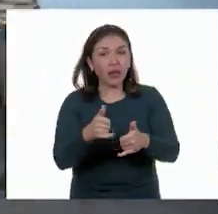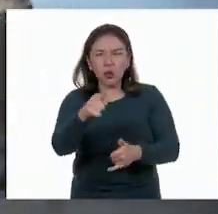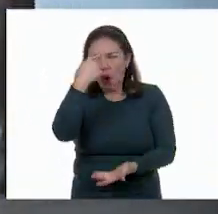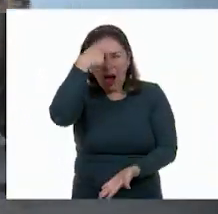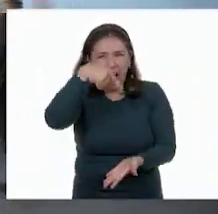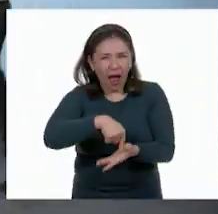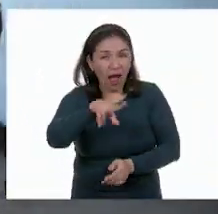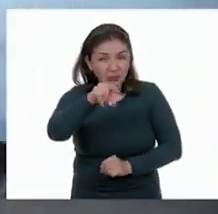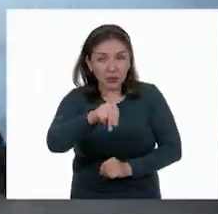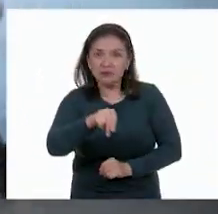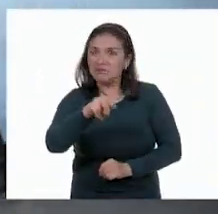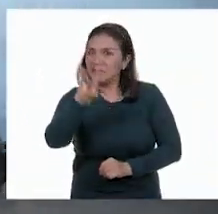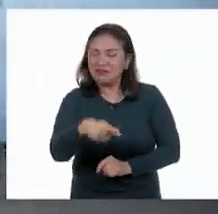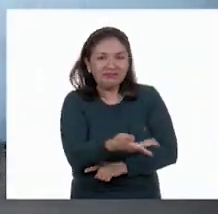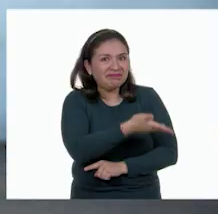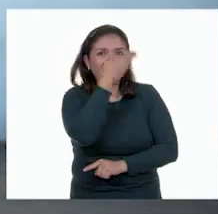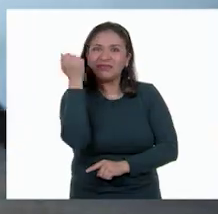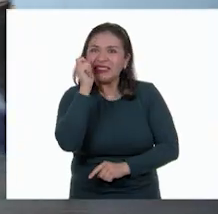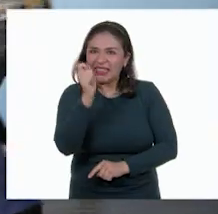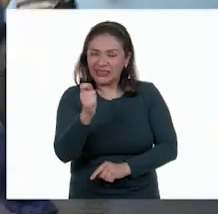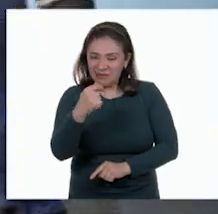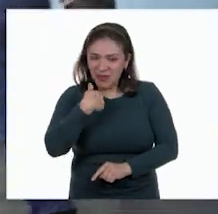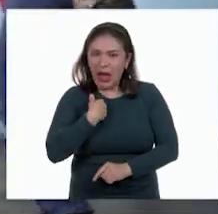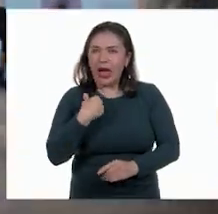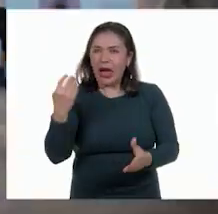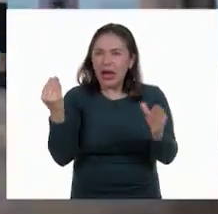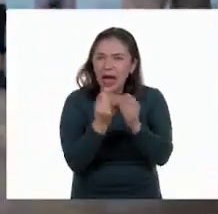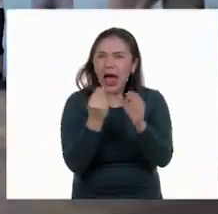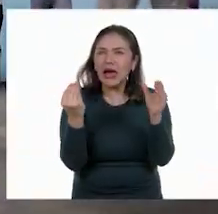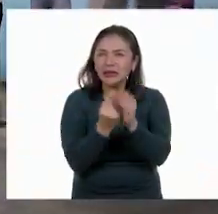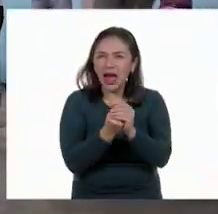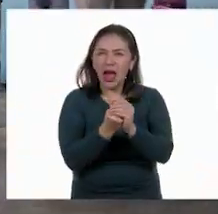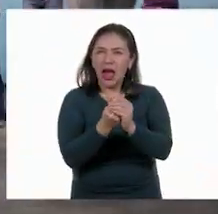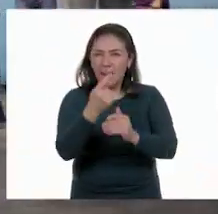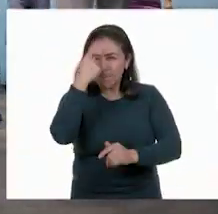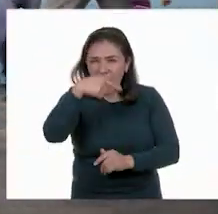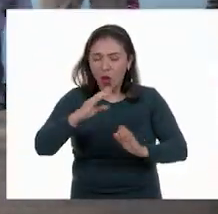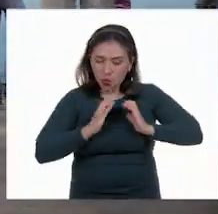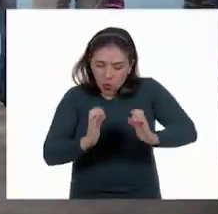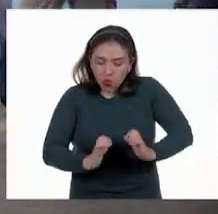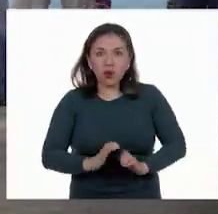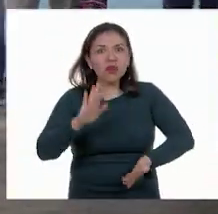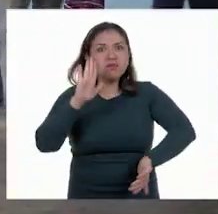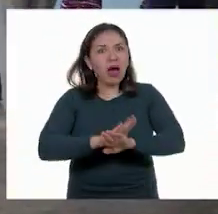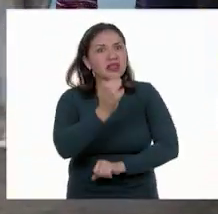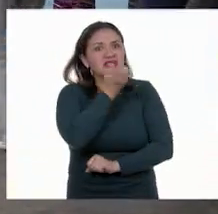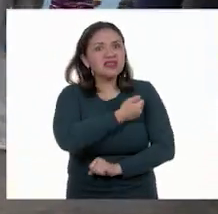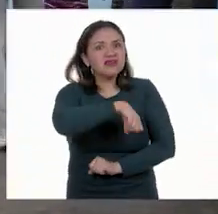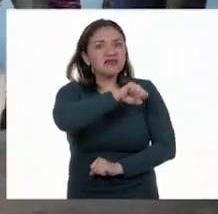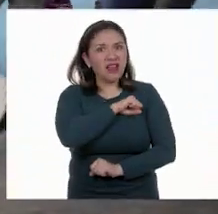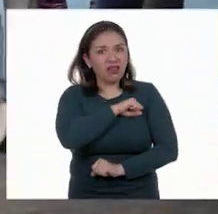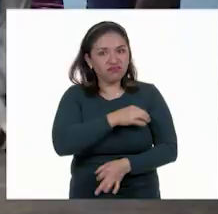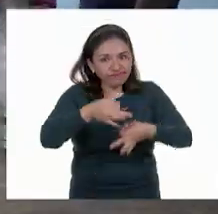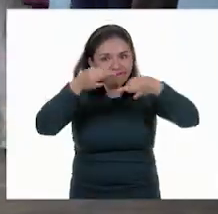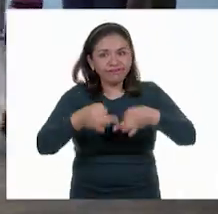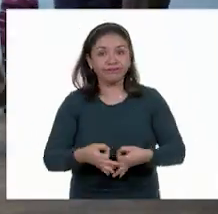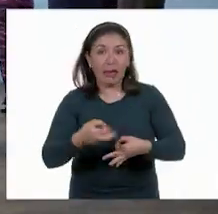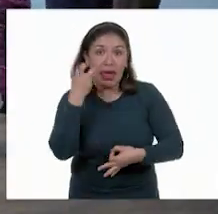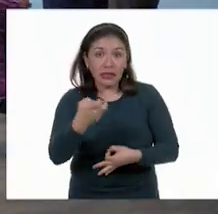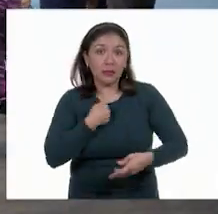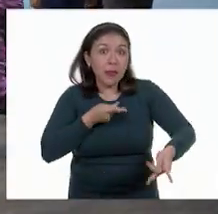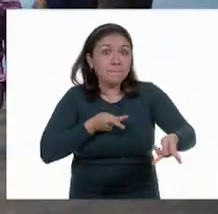lo crea de verdad no sabe. Tenemos que tomar clases para mantener el cuerpo lo más saludable posible, es